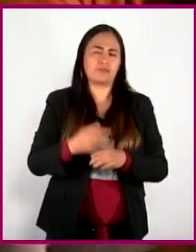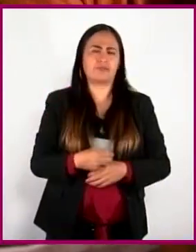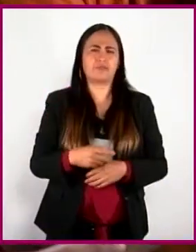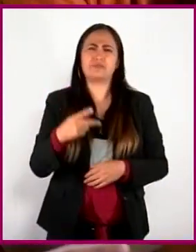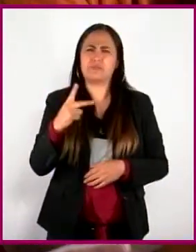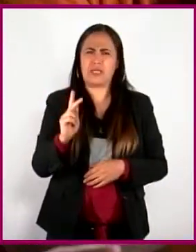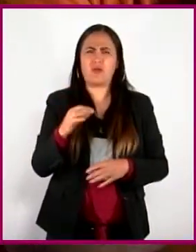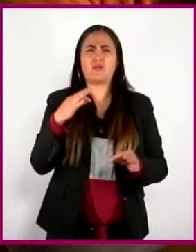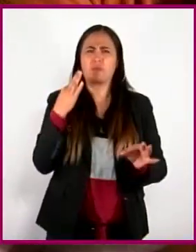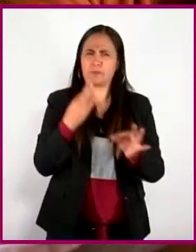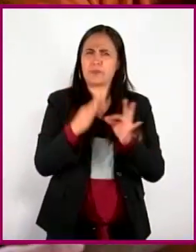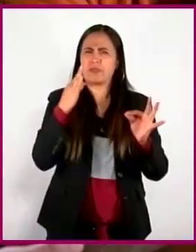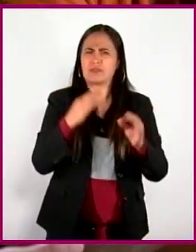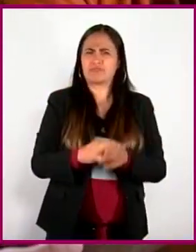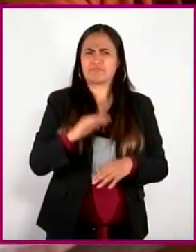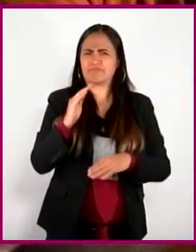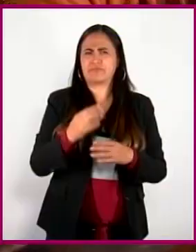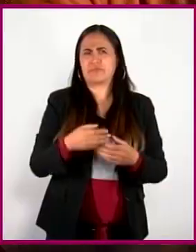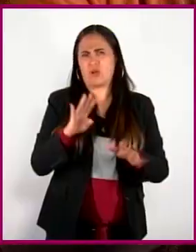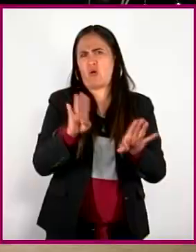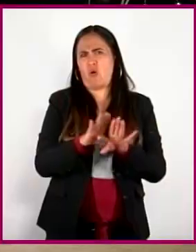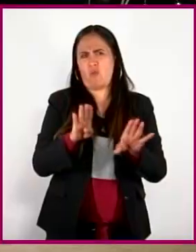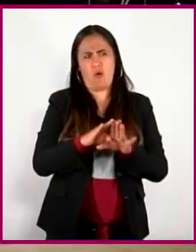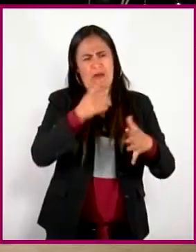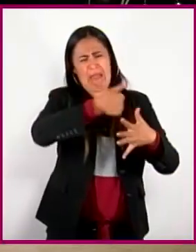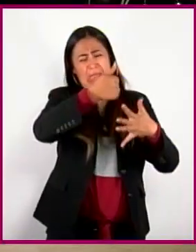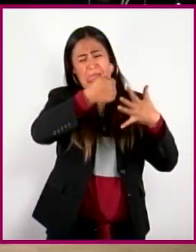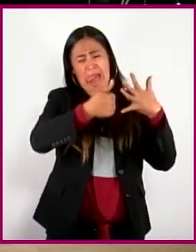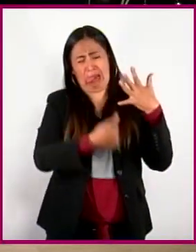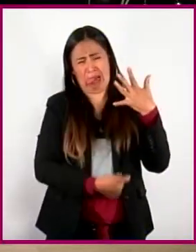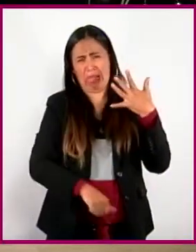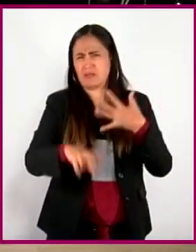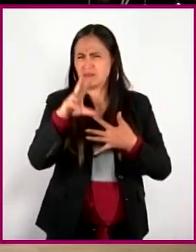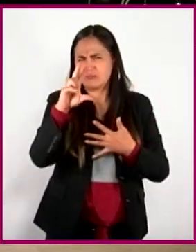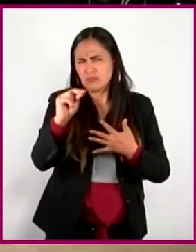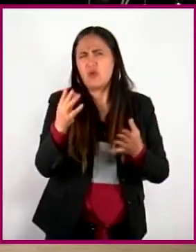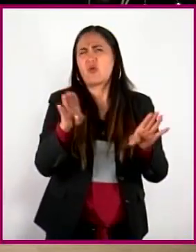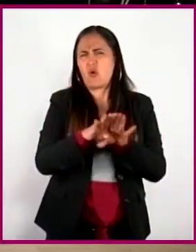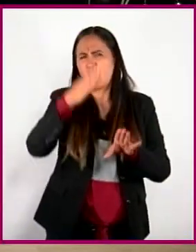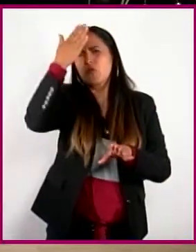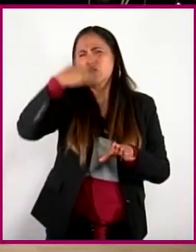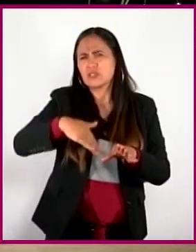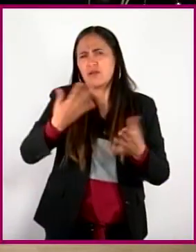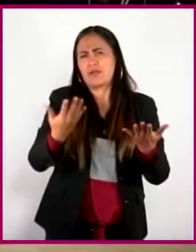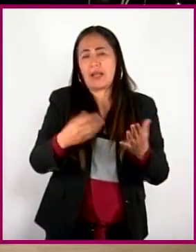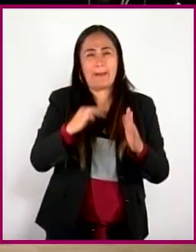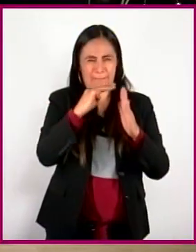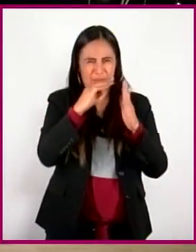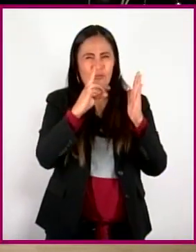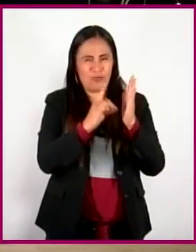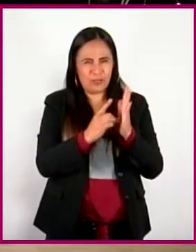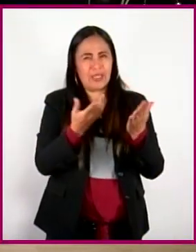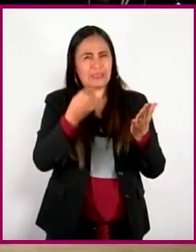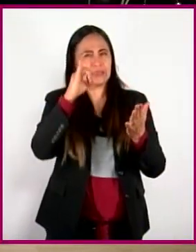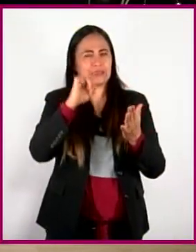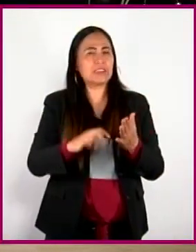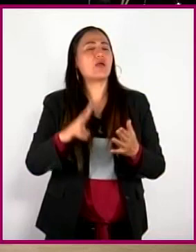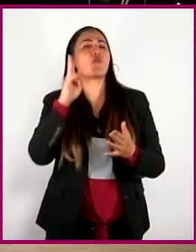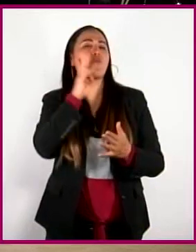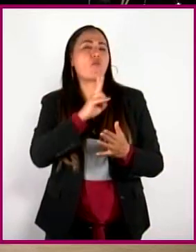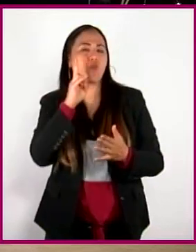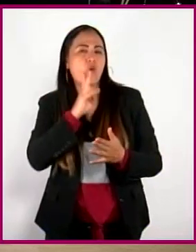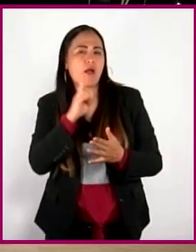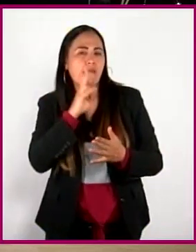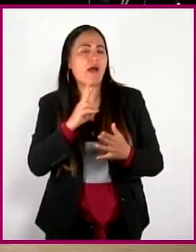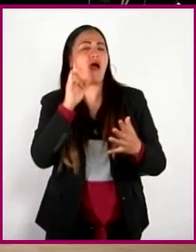sí funciona? No podríamos verificar todos los casos. Para poder asegurar que el método funciona, se tendría que demostrar que